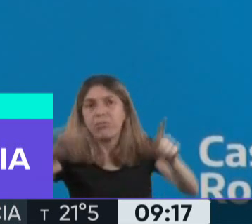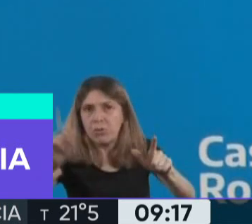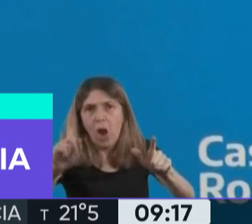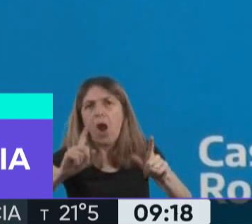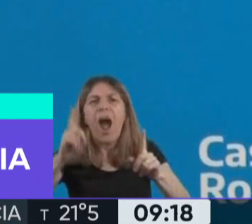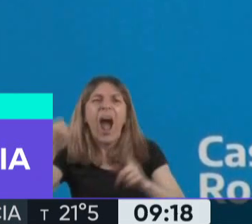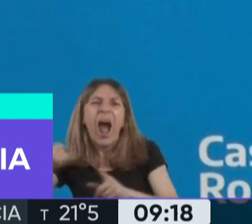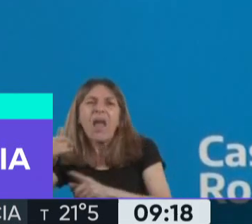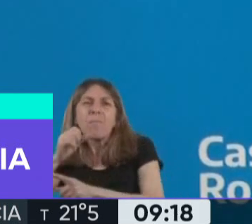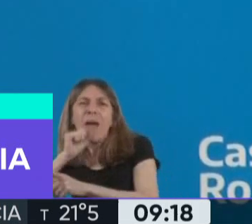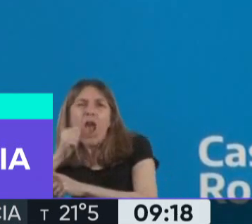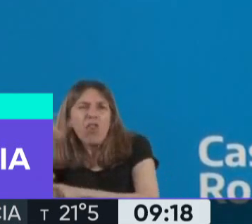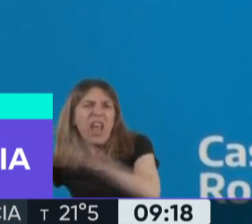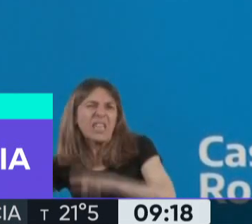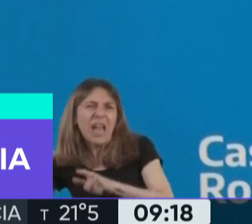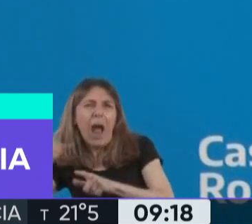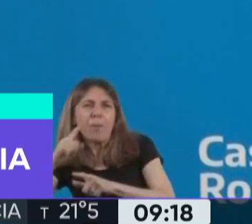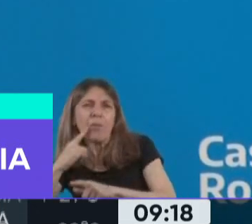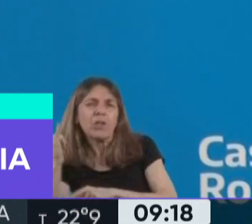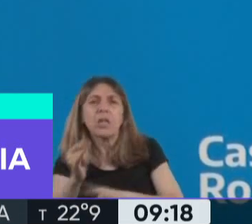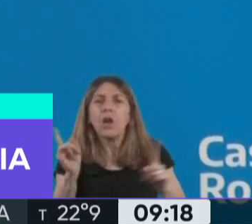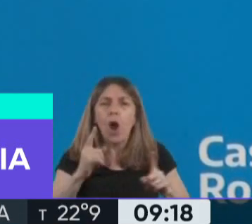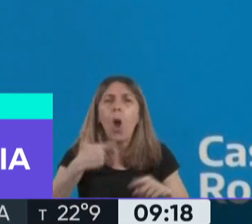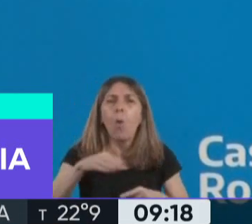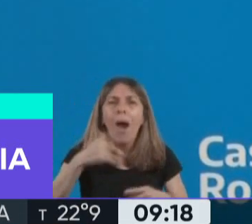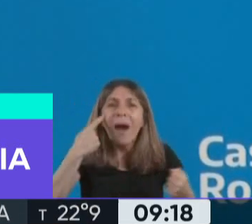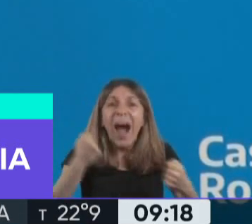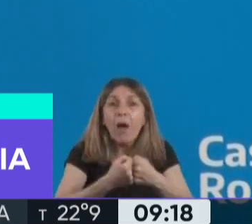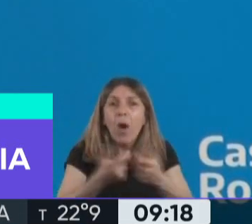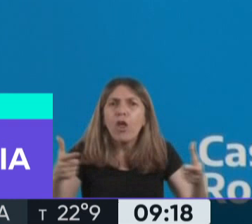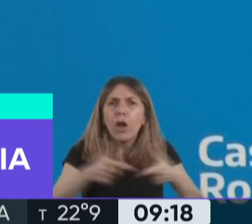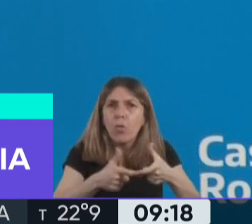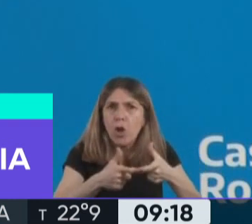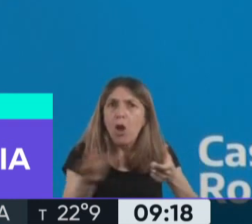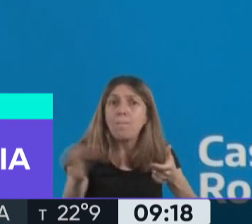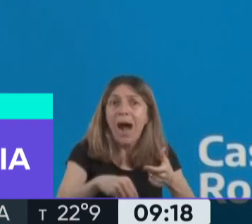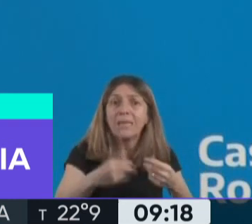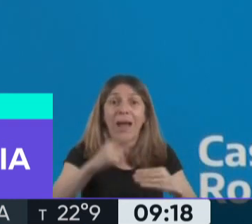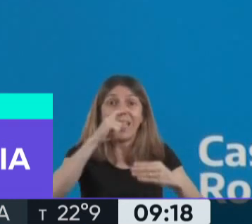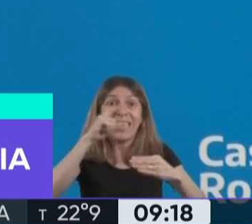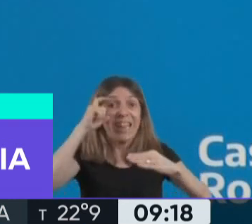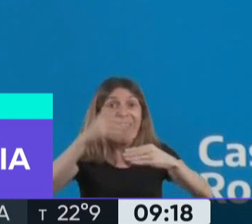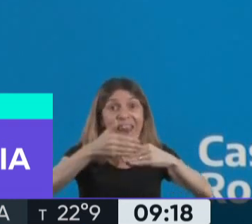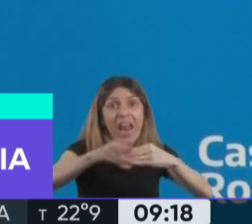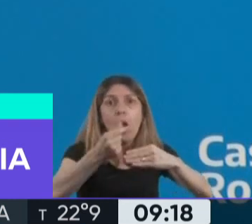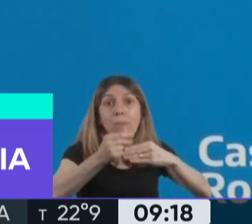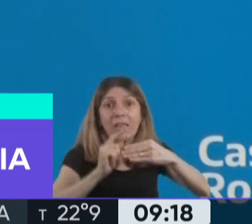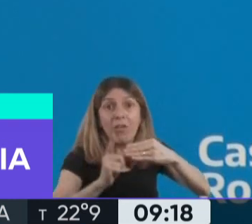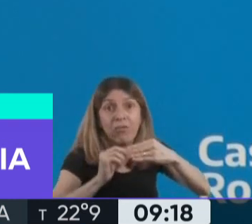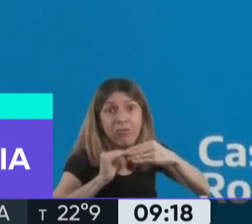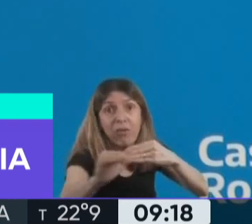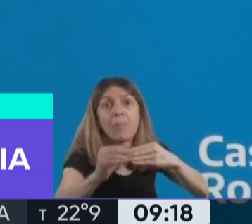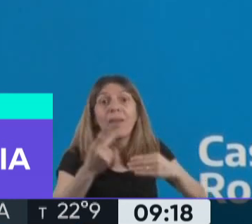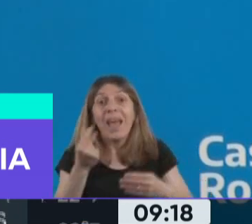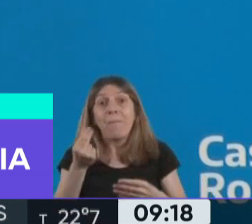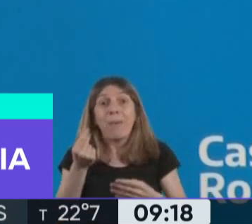algún medio periodístico esta semana, sino que se están trabajando en los nuevos acuerdos para que continúen a partir del 7 de enero. Pero la verdad es que en los